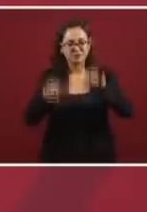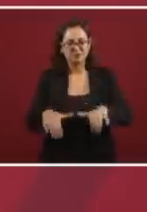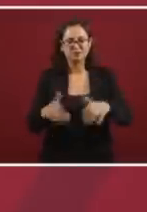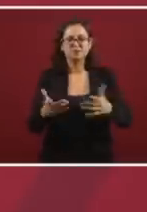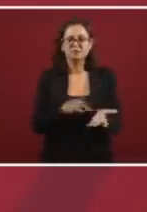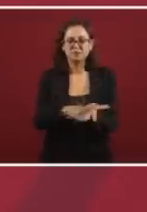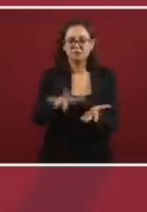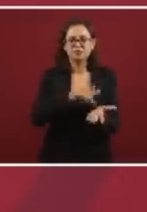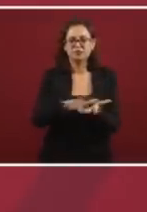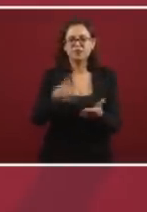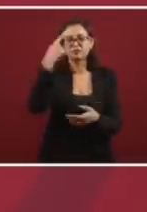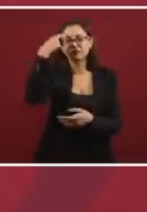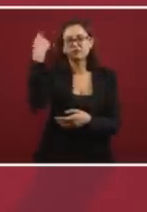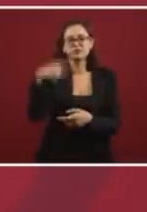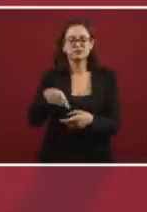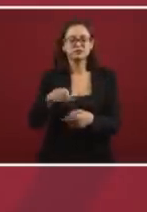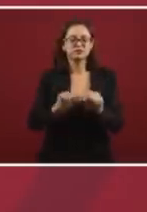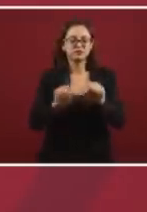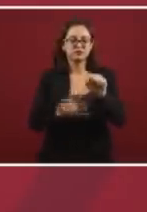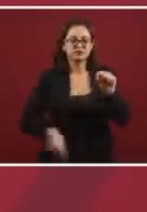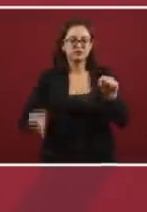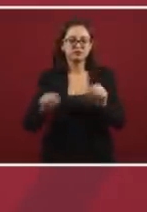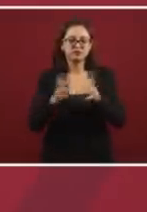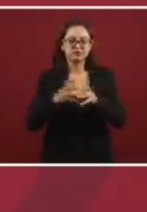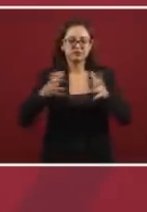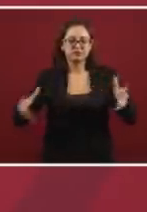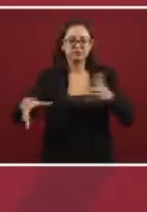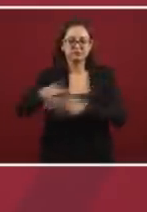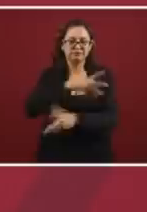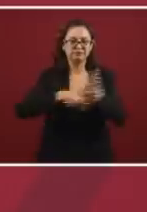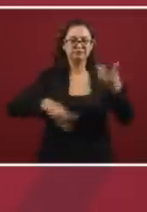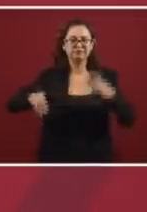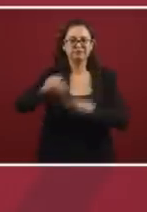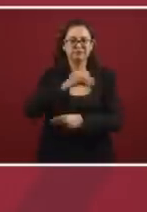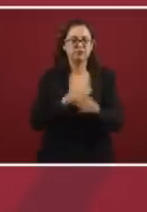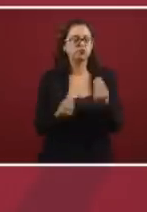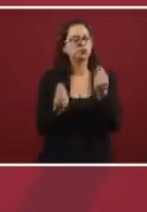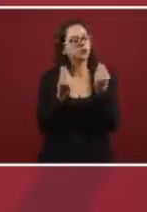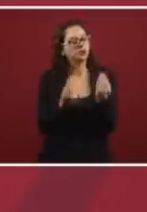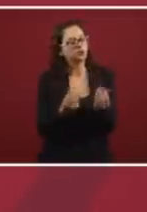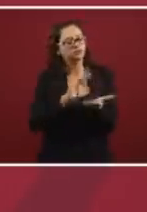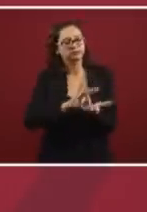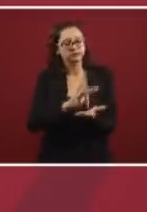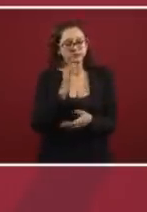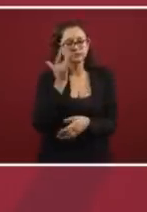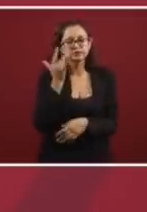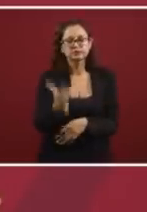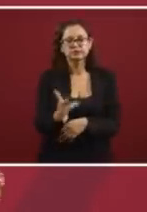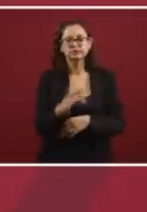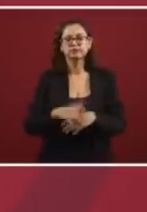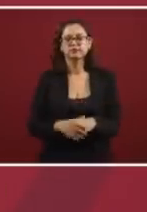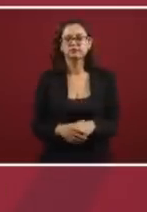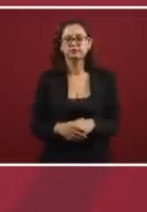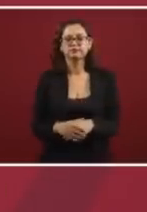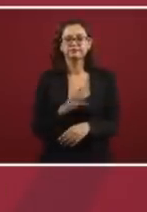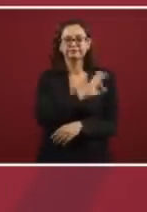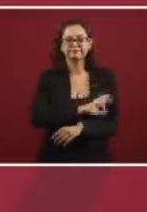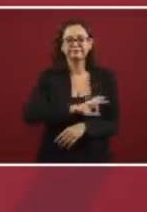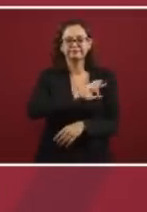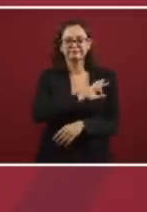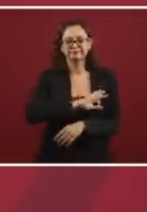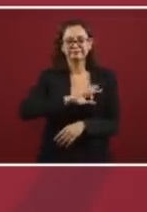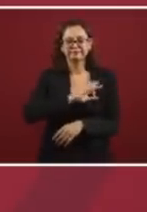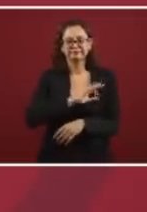apoyan para el crecimiento del país por eso mi agradecimiento y muchas felicidades